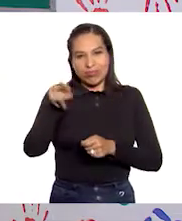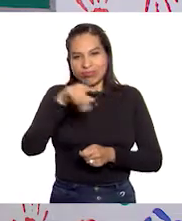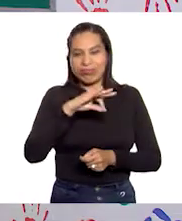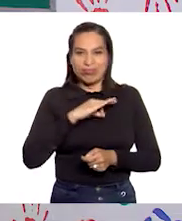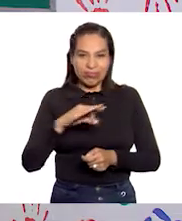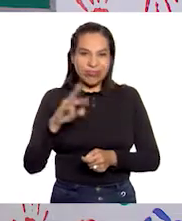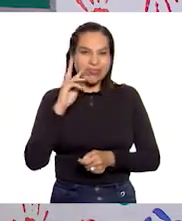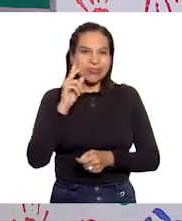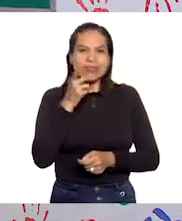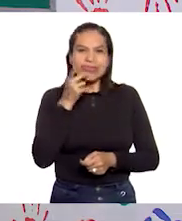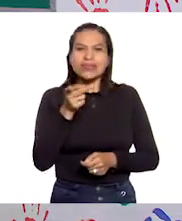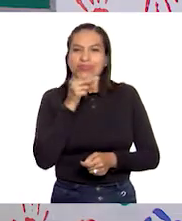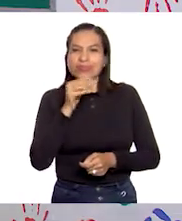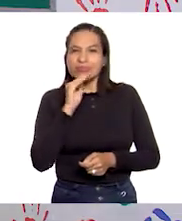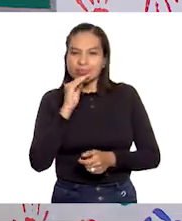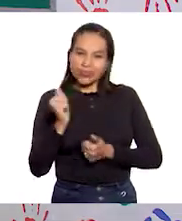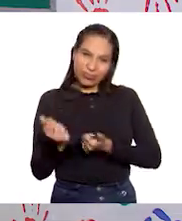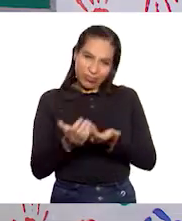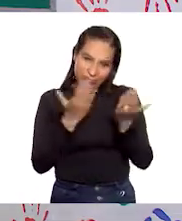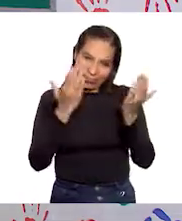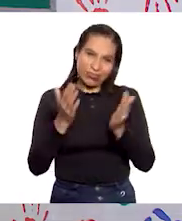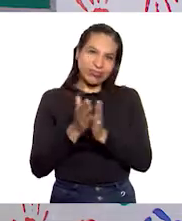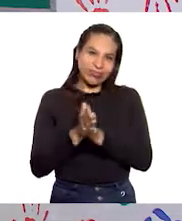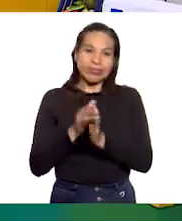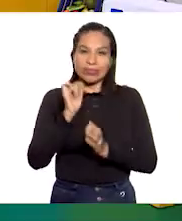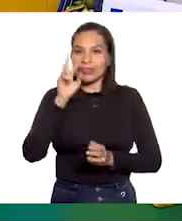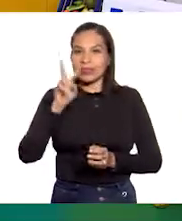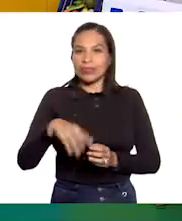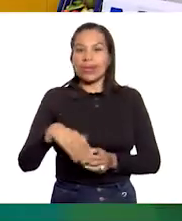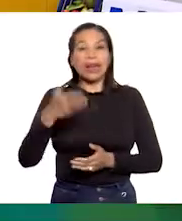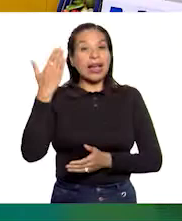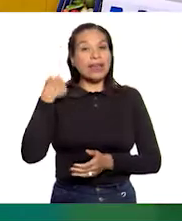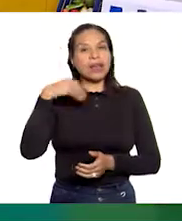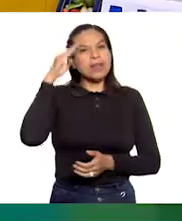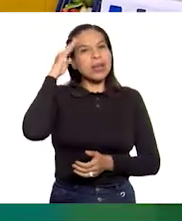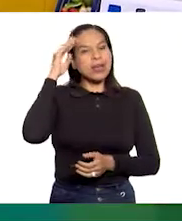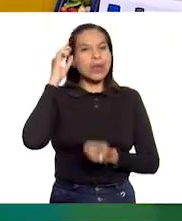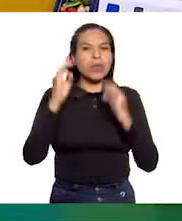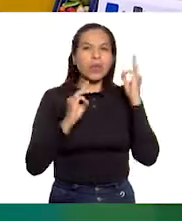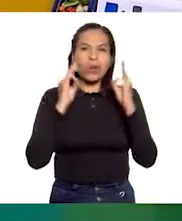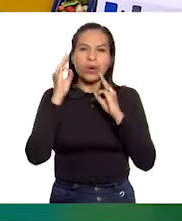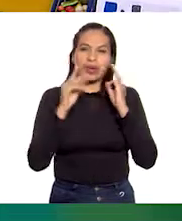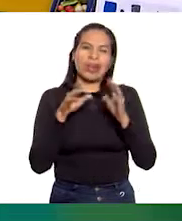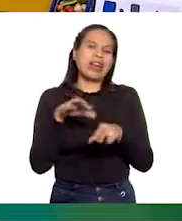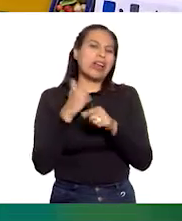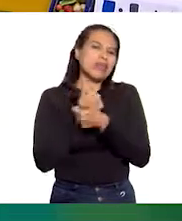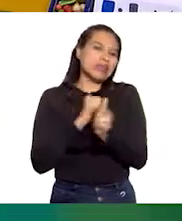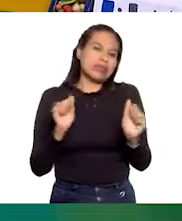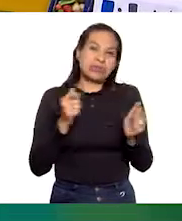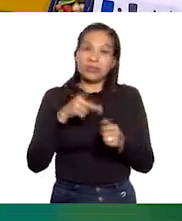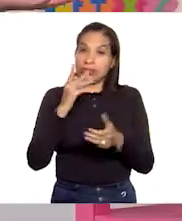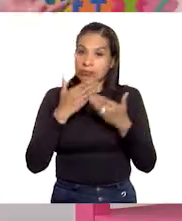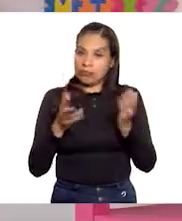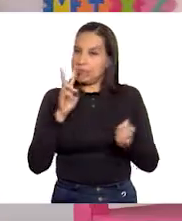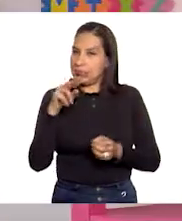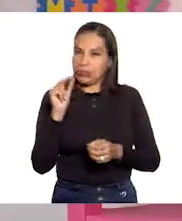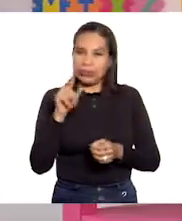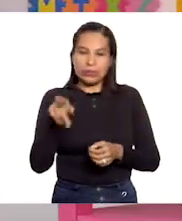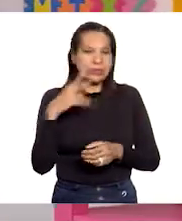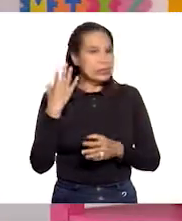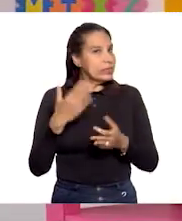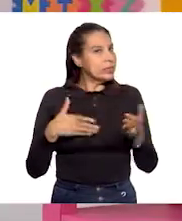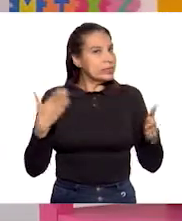puedan decirle, papá, mamá, llévame. Sí, la verdad es que antes yo pensaba que los museos eran aburridos, pero la verdad es que no, son